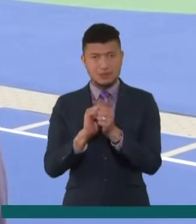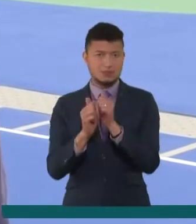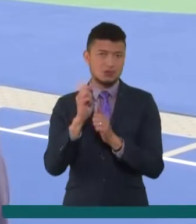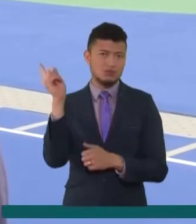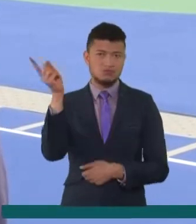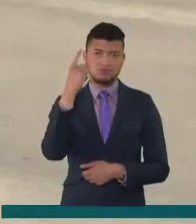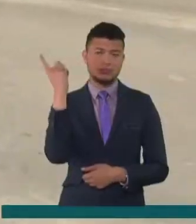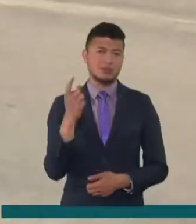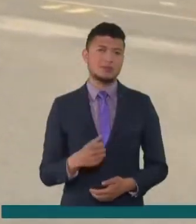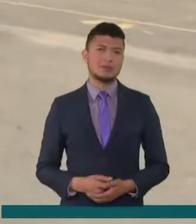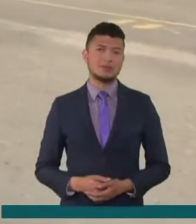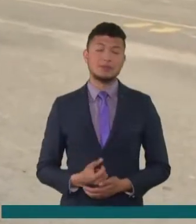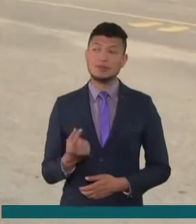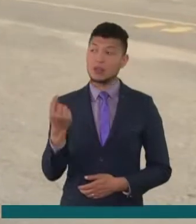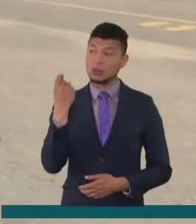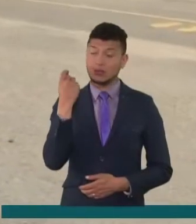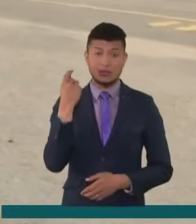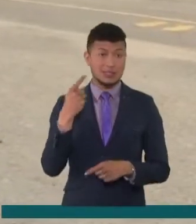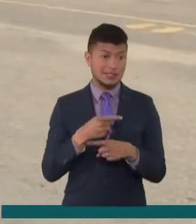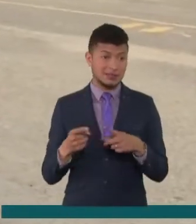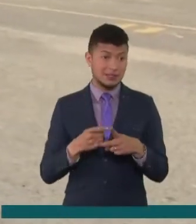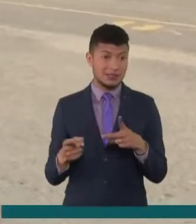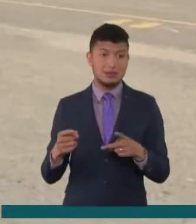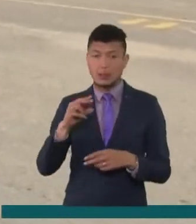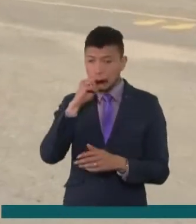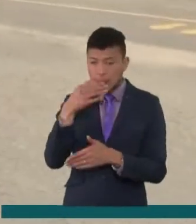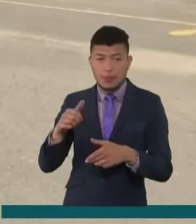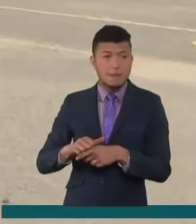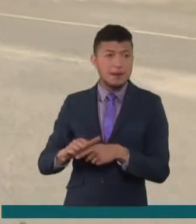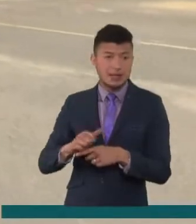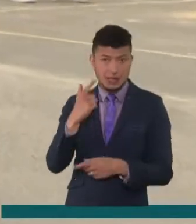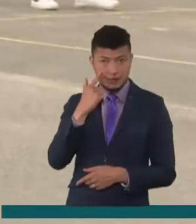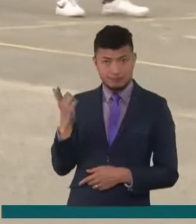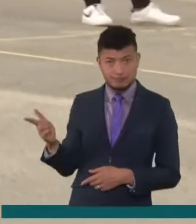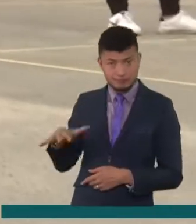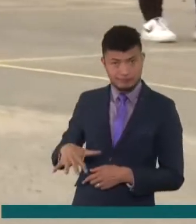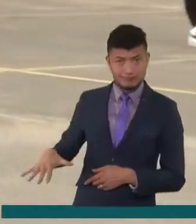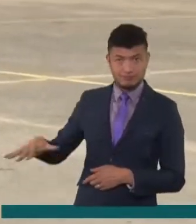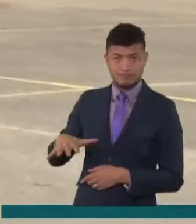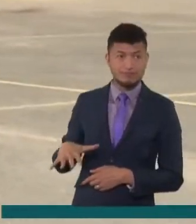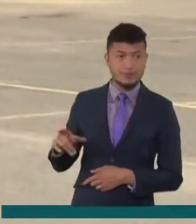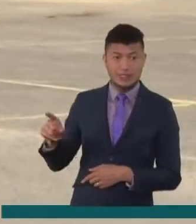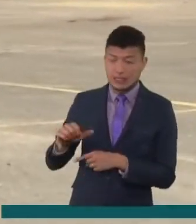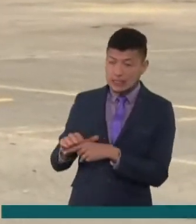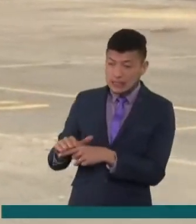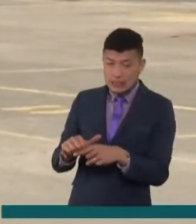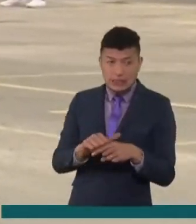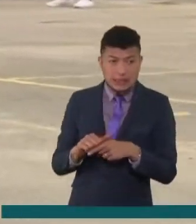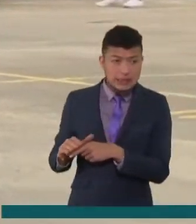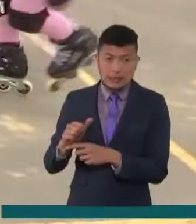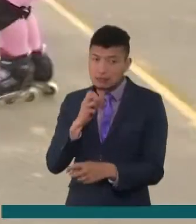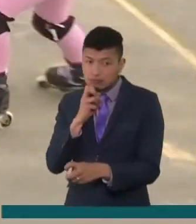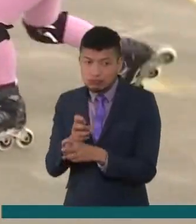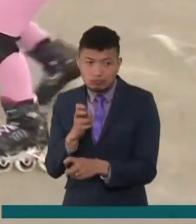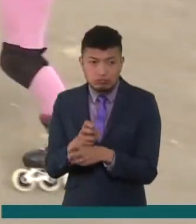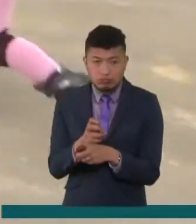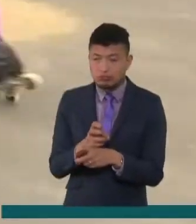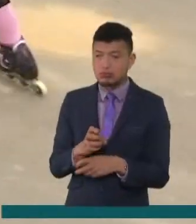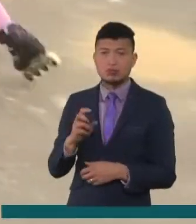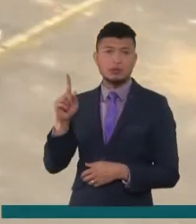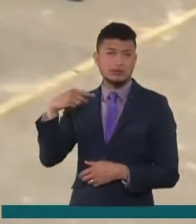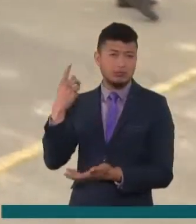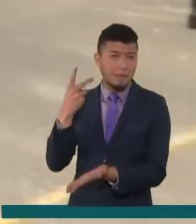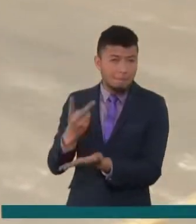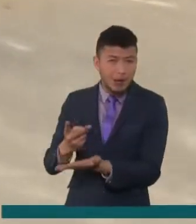todos los deportes hace tan sólo unas semanas los niños practicaban en espacios como este en donde el desarrollo de la práctica era precario y